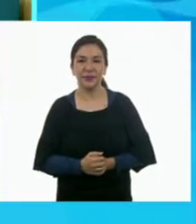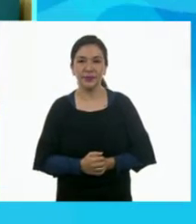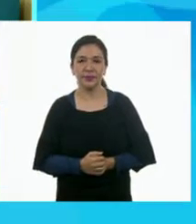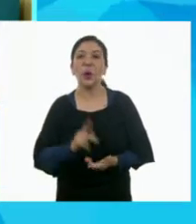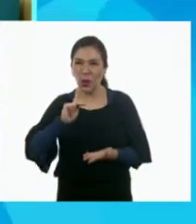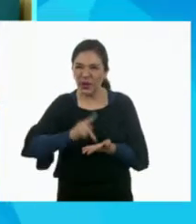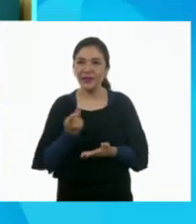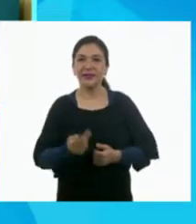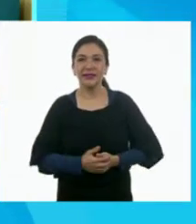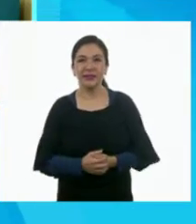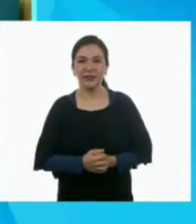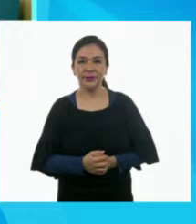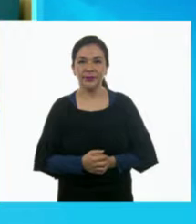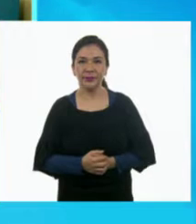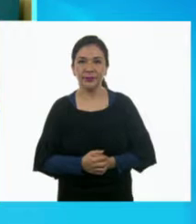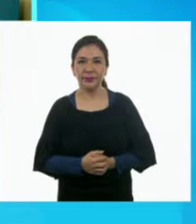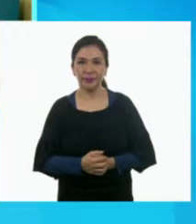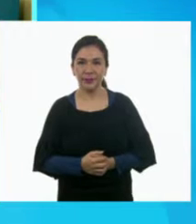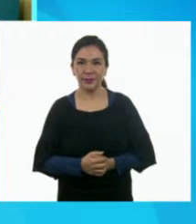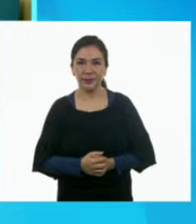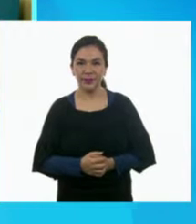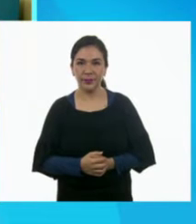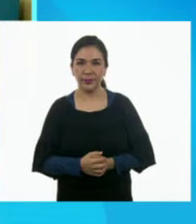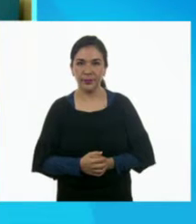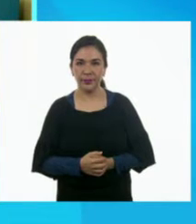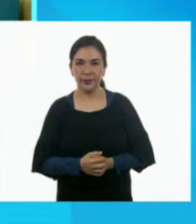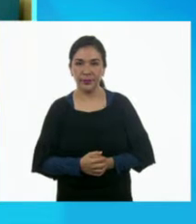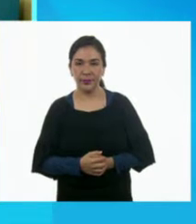Una vez más. Una, dos, tres.